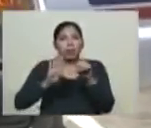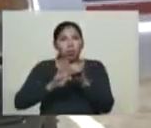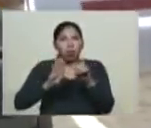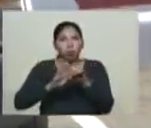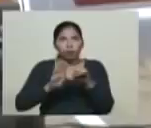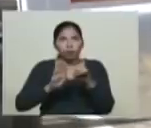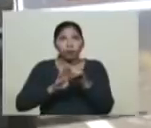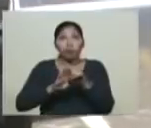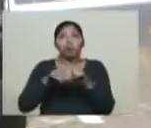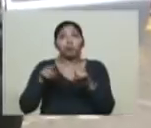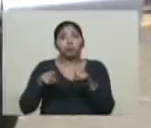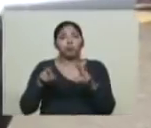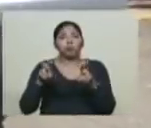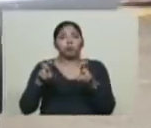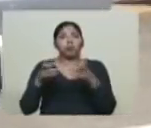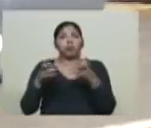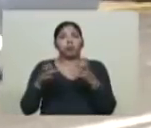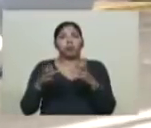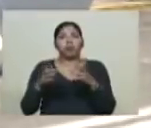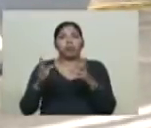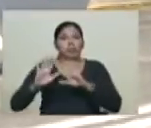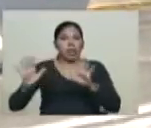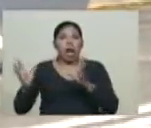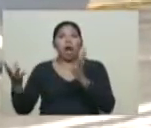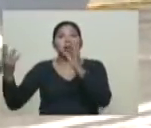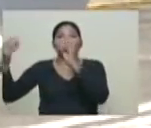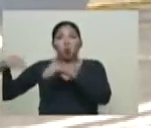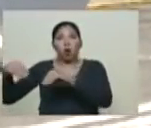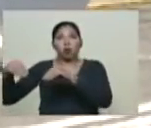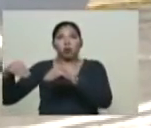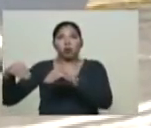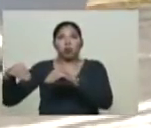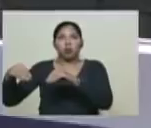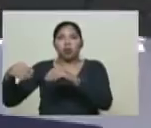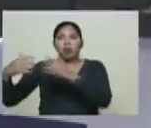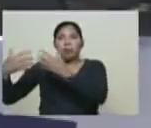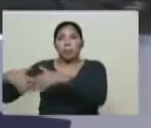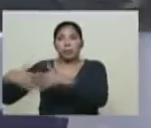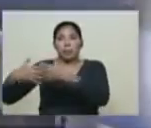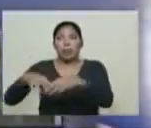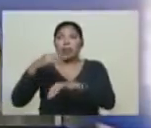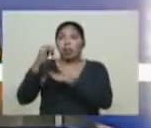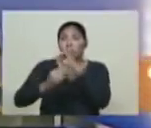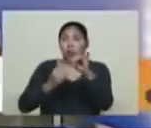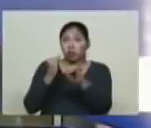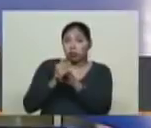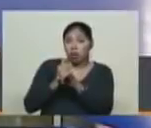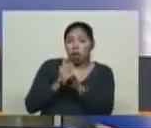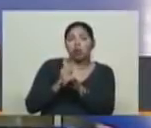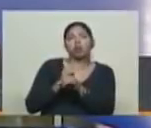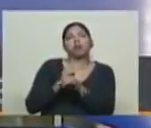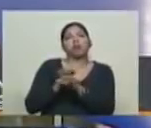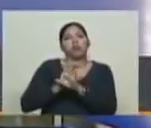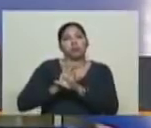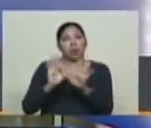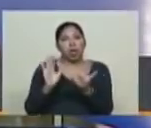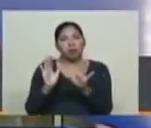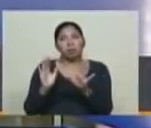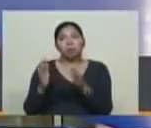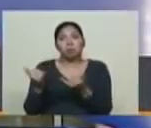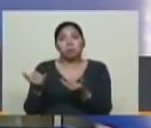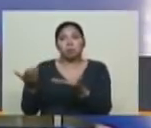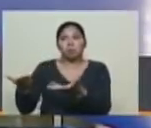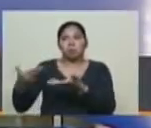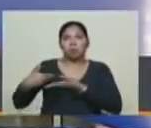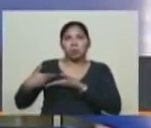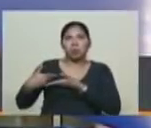hecho un acuerdo con importantes empresas internacionales y por adelantado nos han